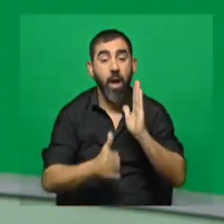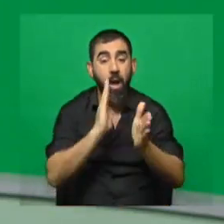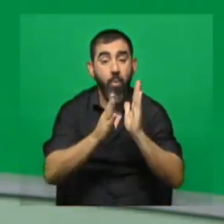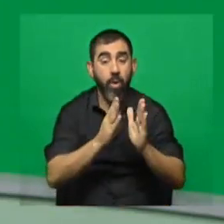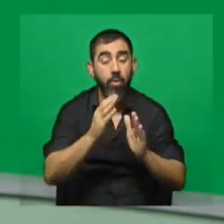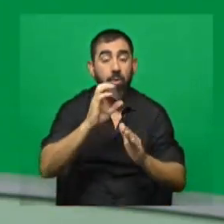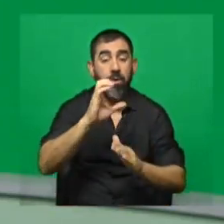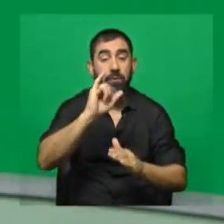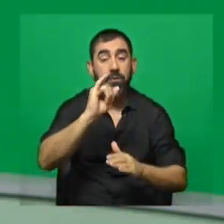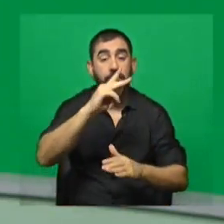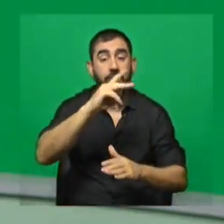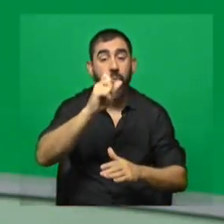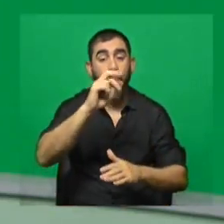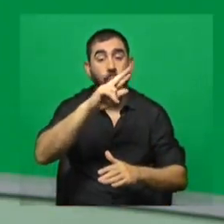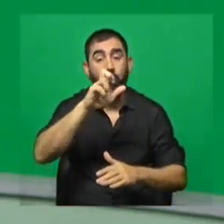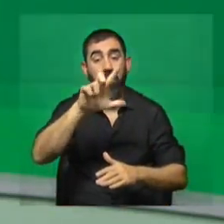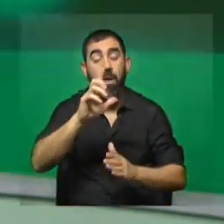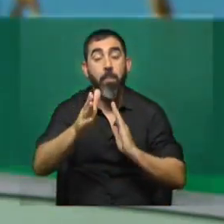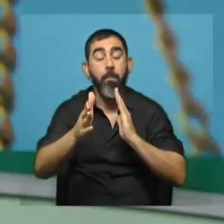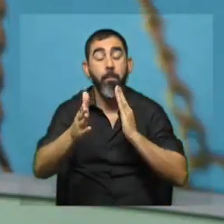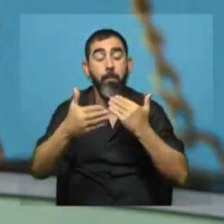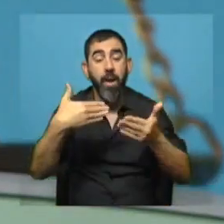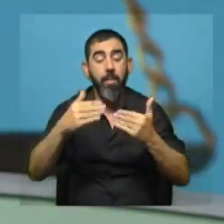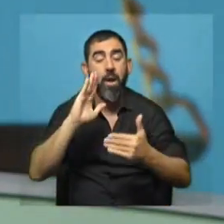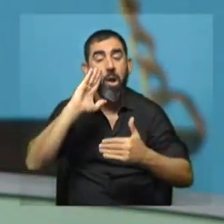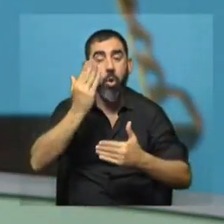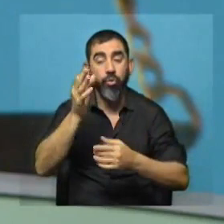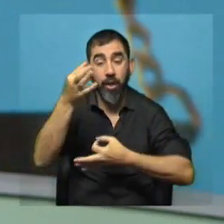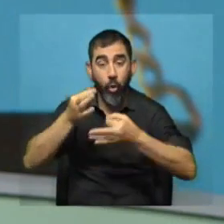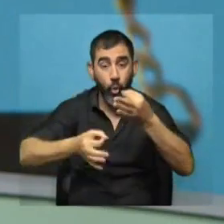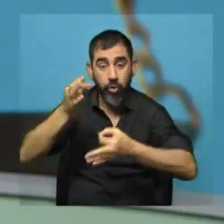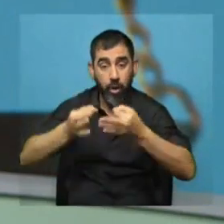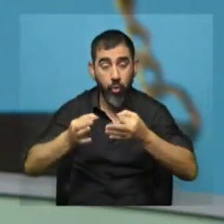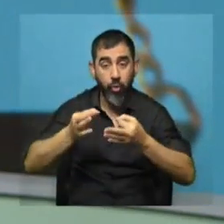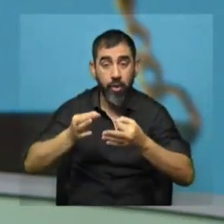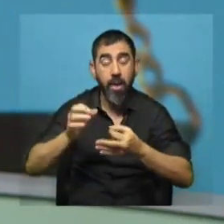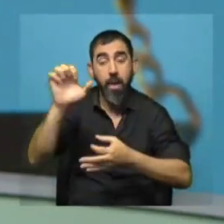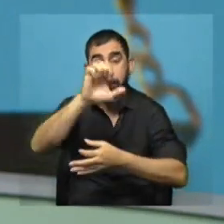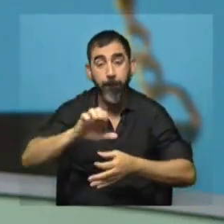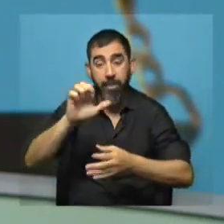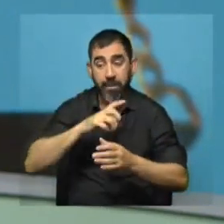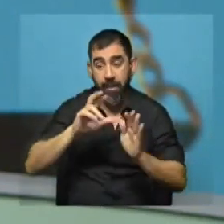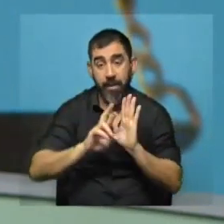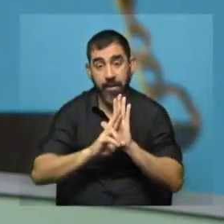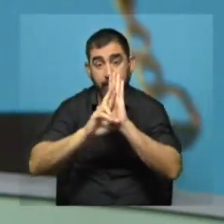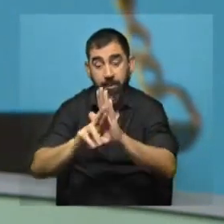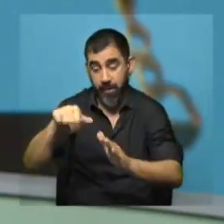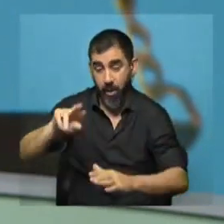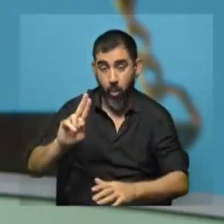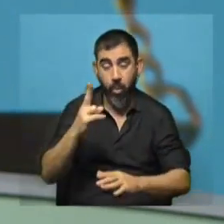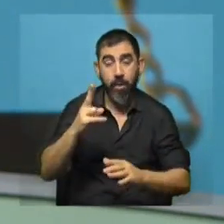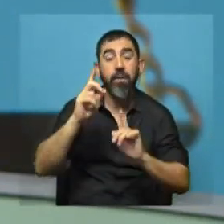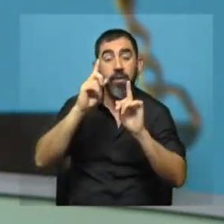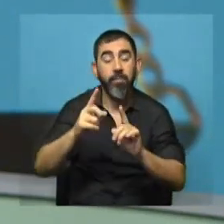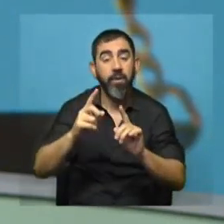Maya Sicurel en Panamá, Jerónimo Mejía, reconoció que la contadora y la firma Arcadex que representaba en Uruguay fueron